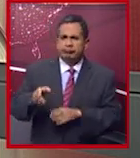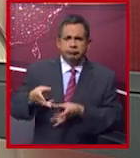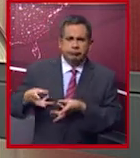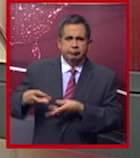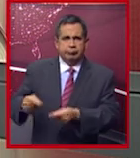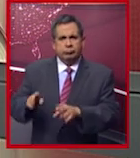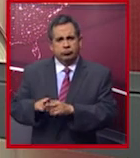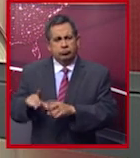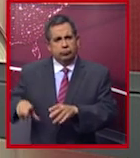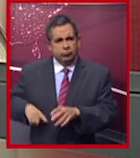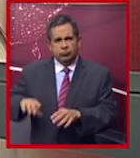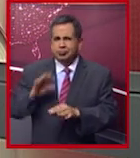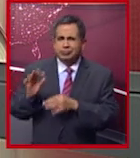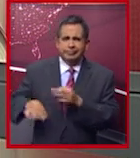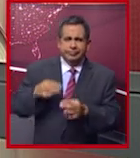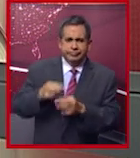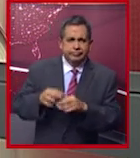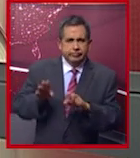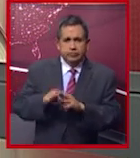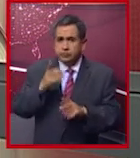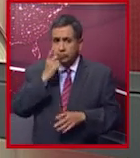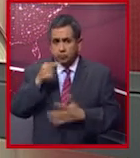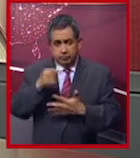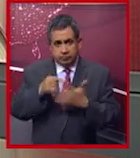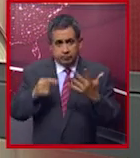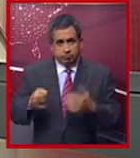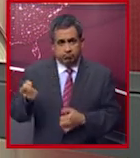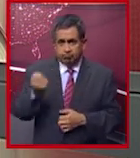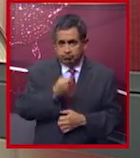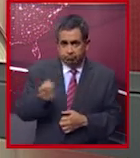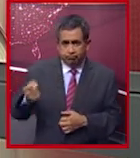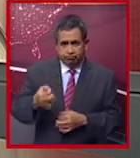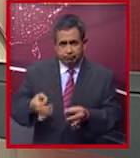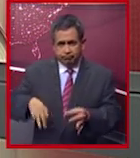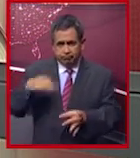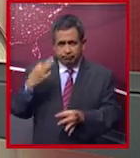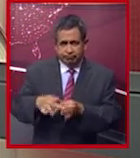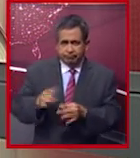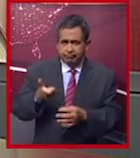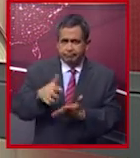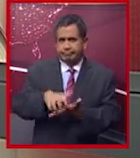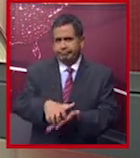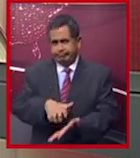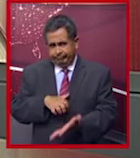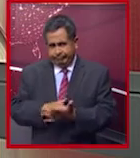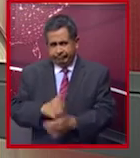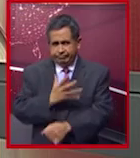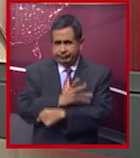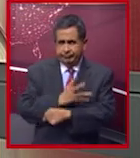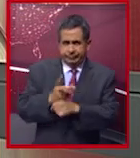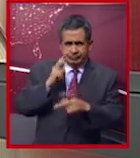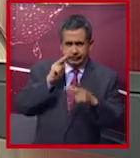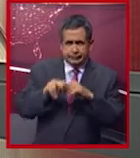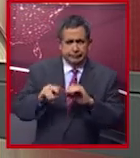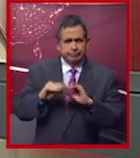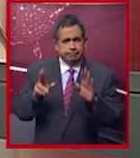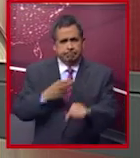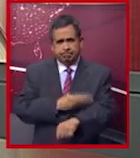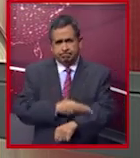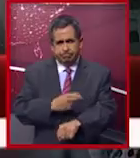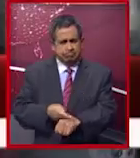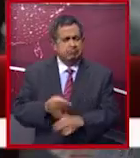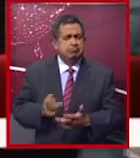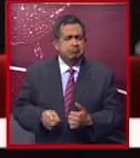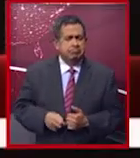en publicidad gubernamental, por tomar en cuenta, dijo, los principios de eficiencia, eficacia, economía, transparencia y